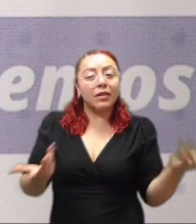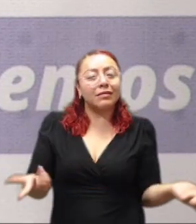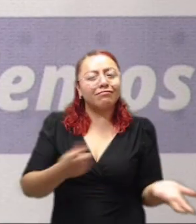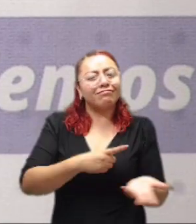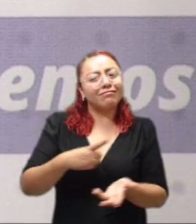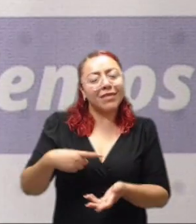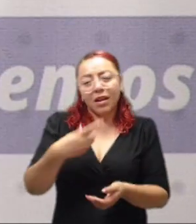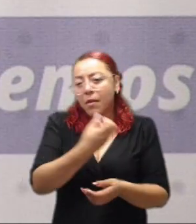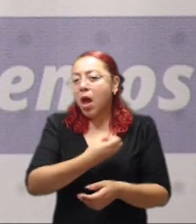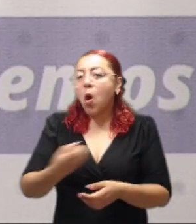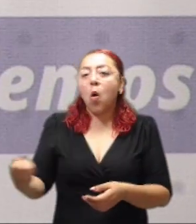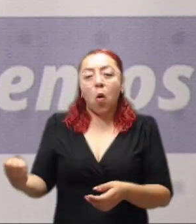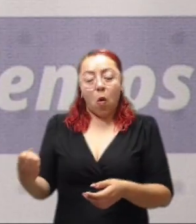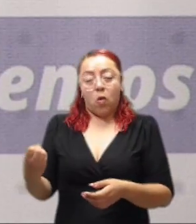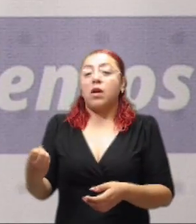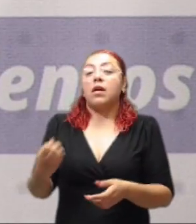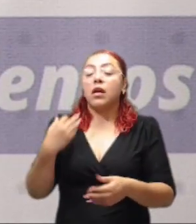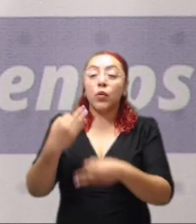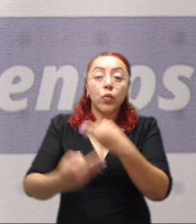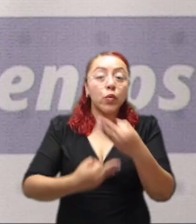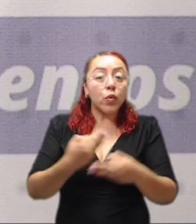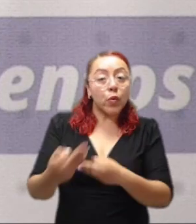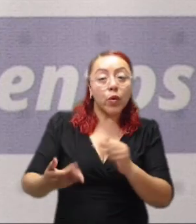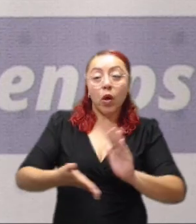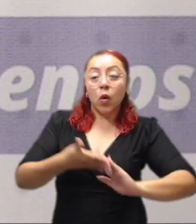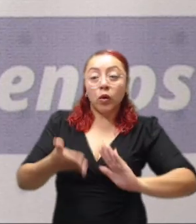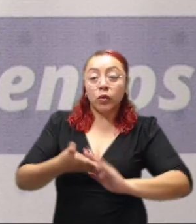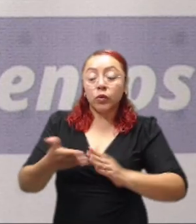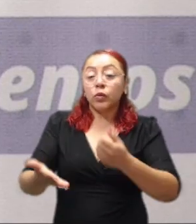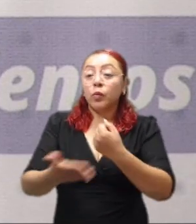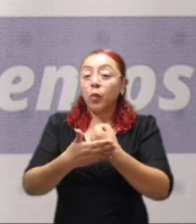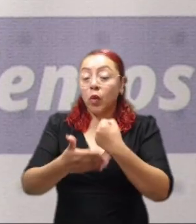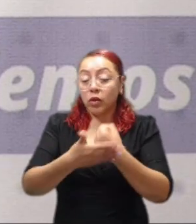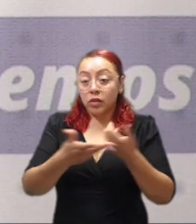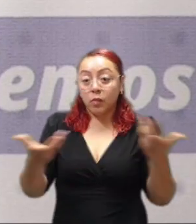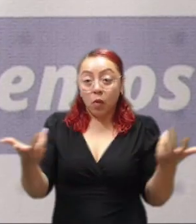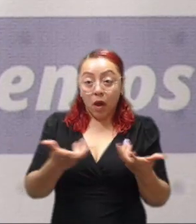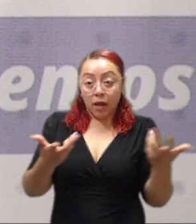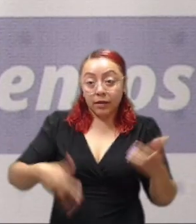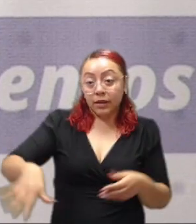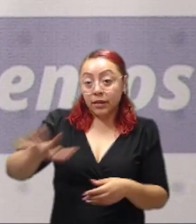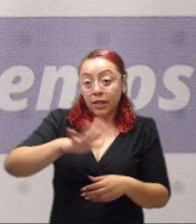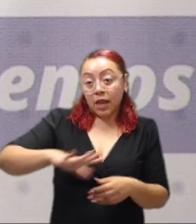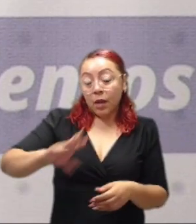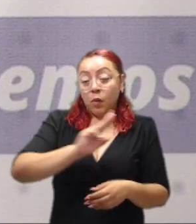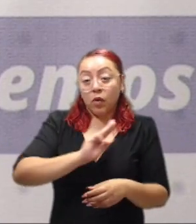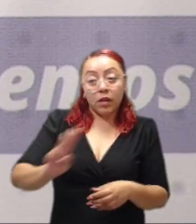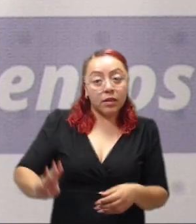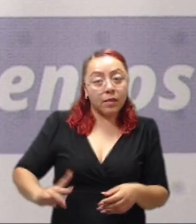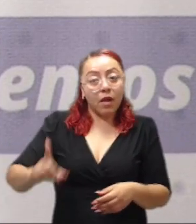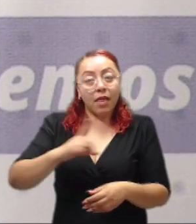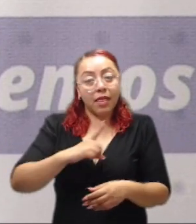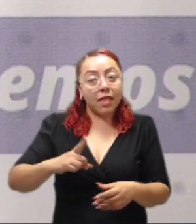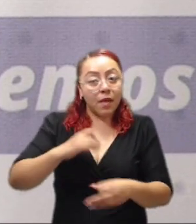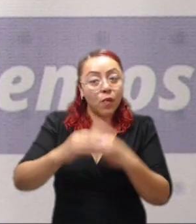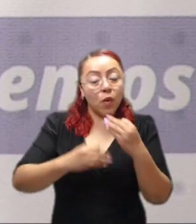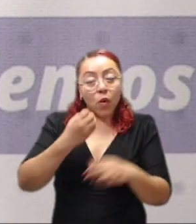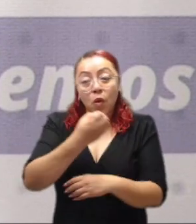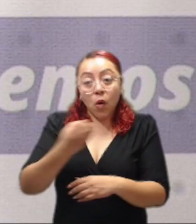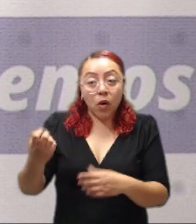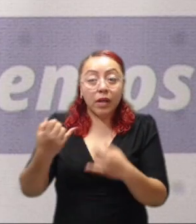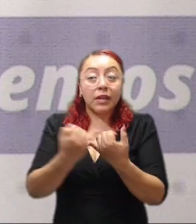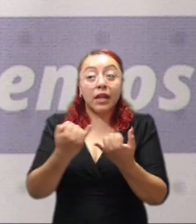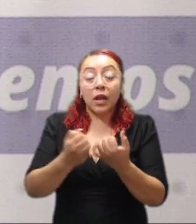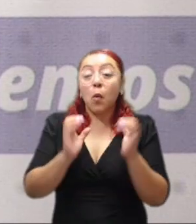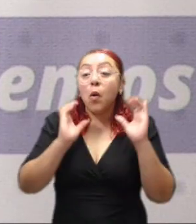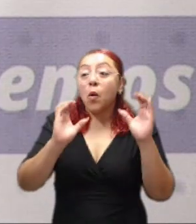orden en todas las las obras que nosotros vamos a ejecutar en epasoyucan vamos a tener un orden y una sustentabilidad que sean